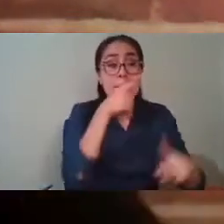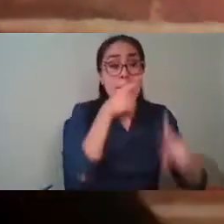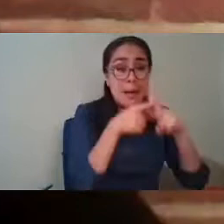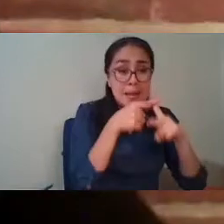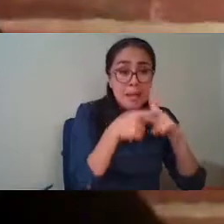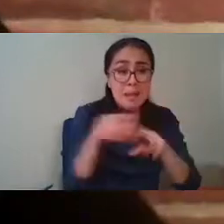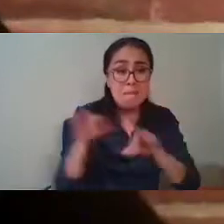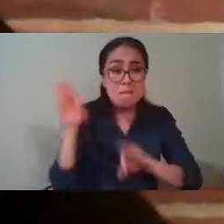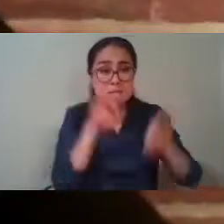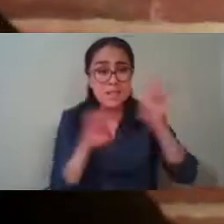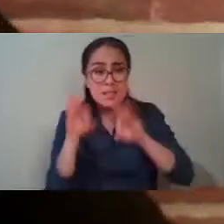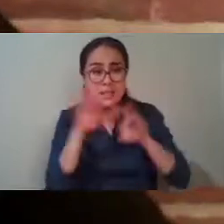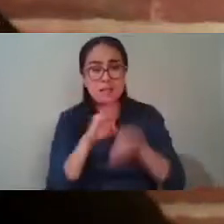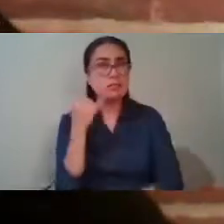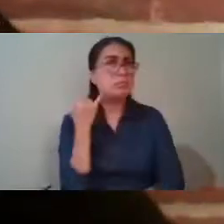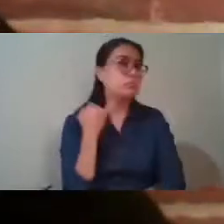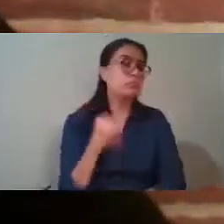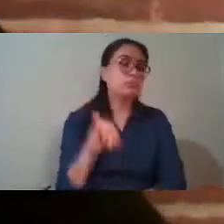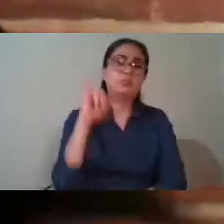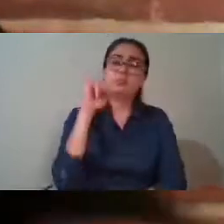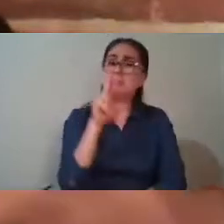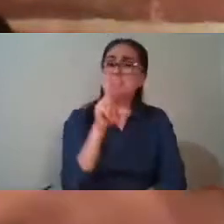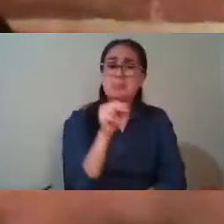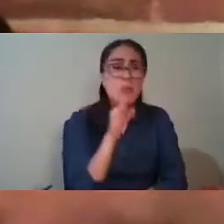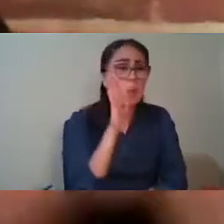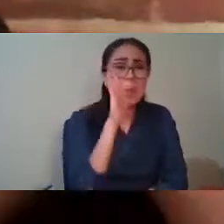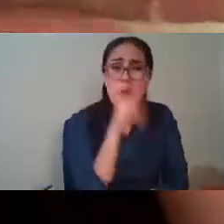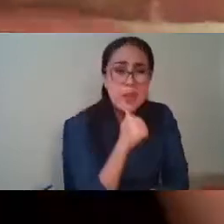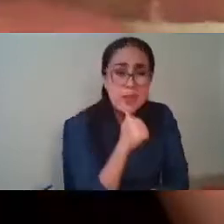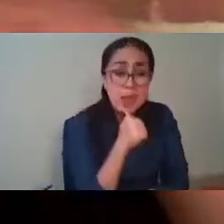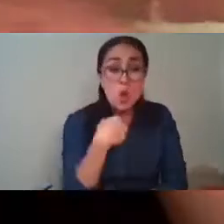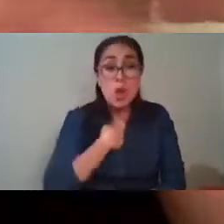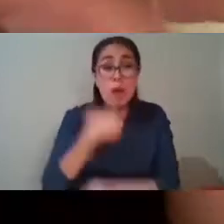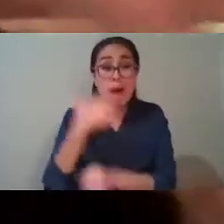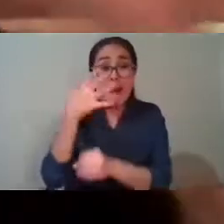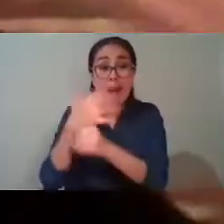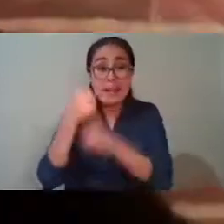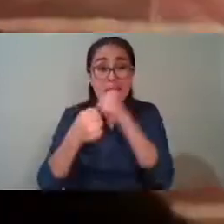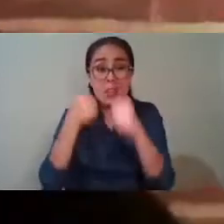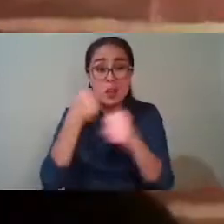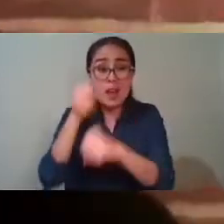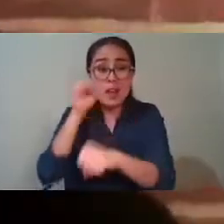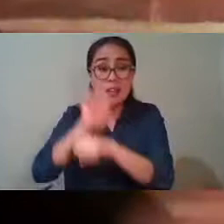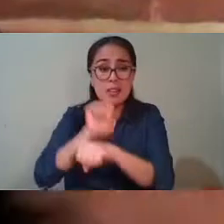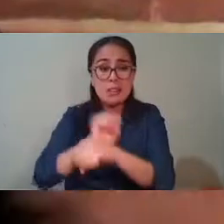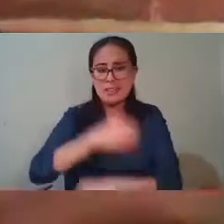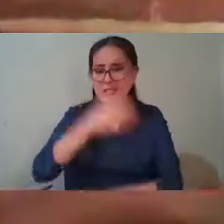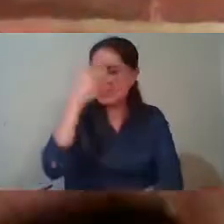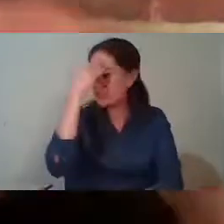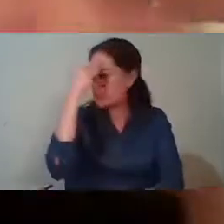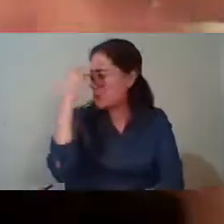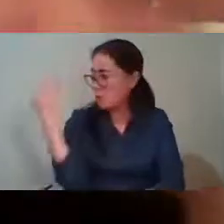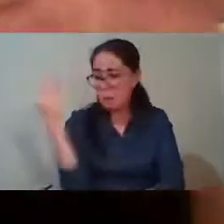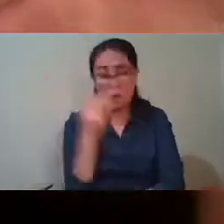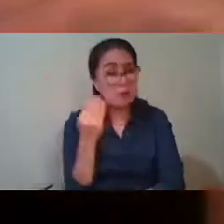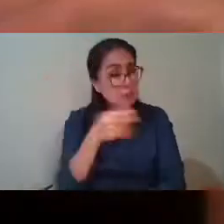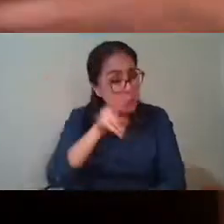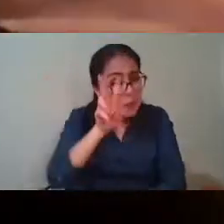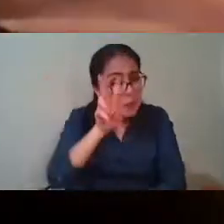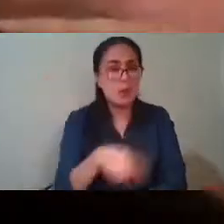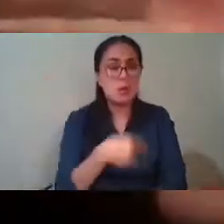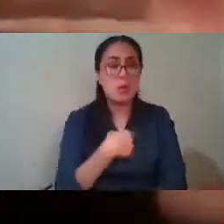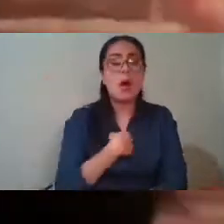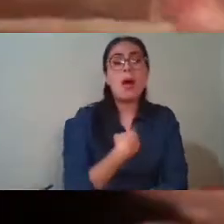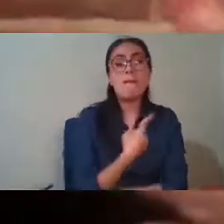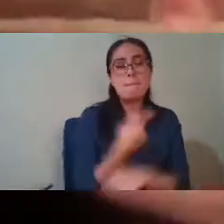absolutamente imposible. Llegué a quinto utilizando una serie de recursos horrorosos. Tenía un